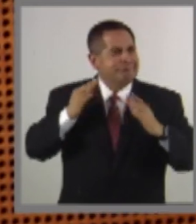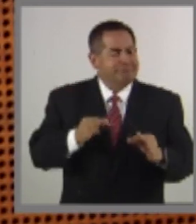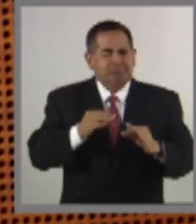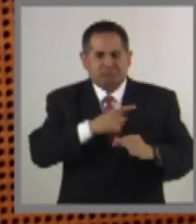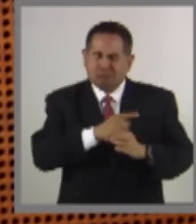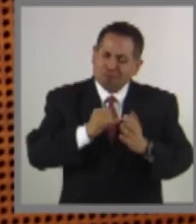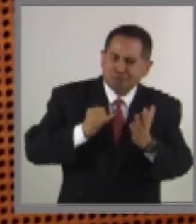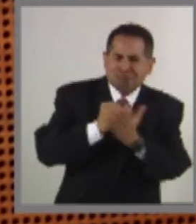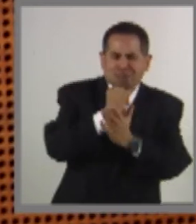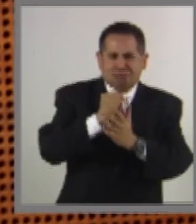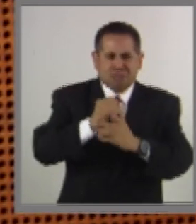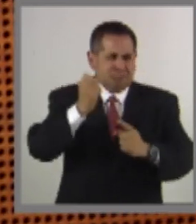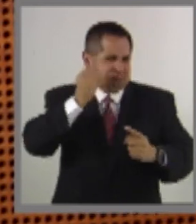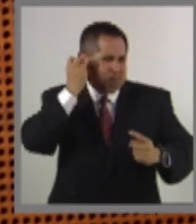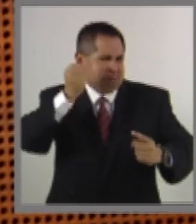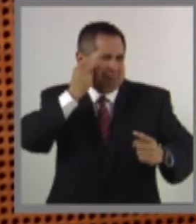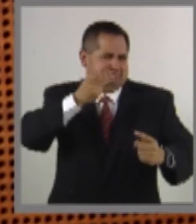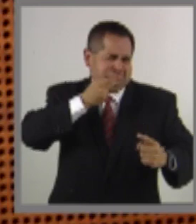incisivo, orador.